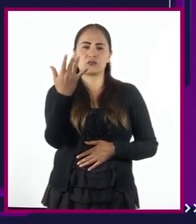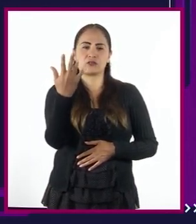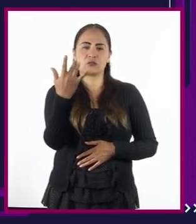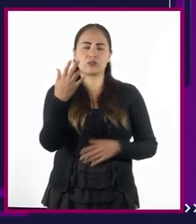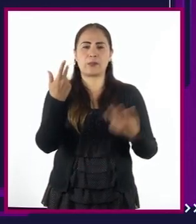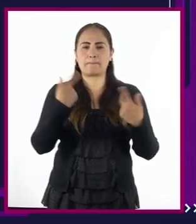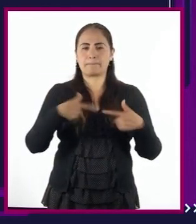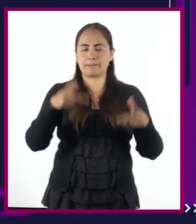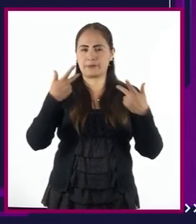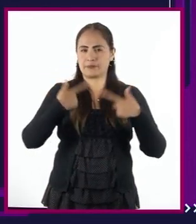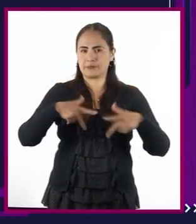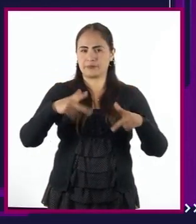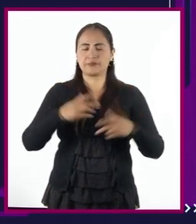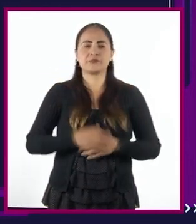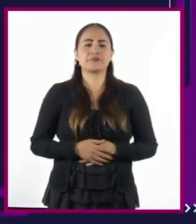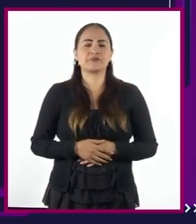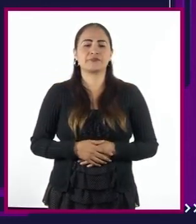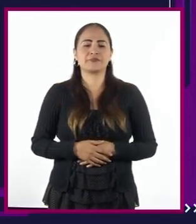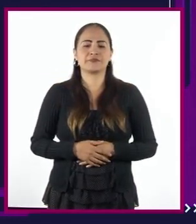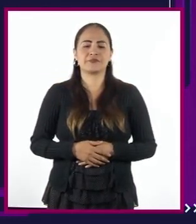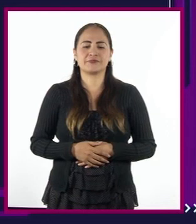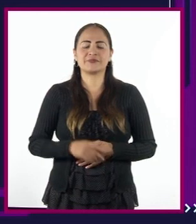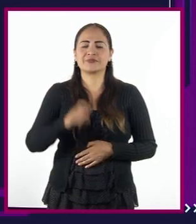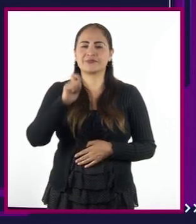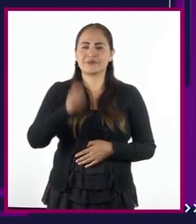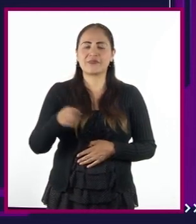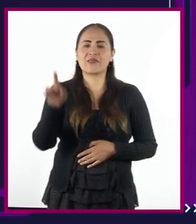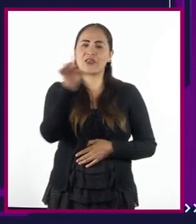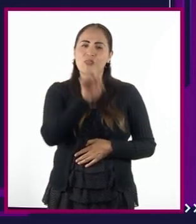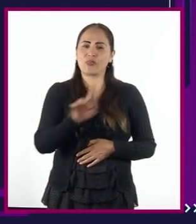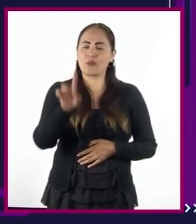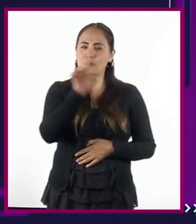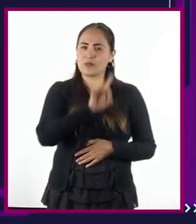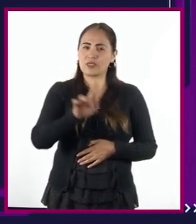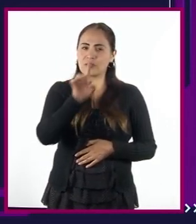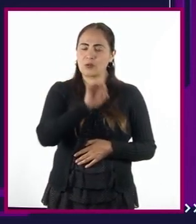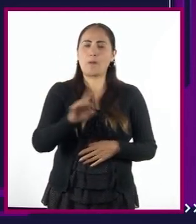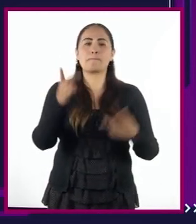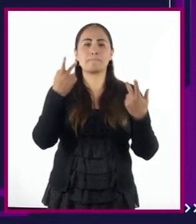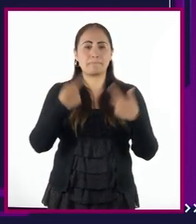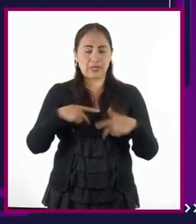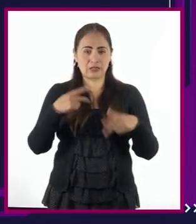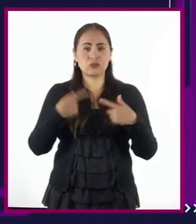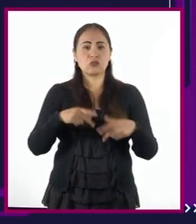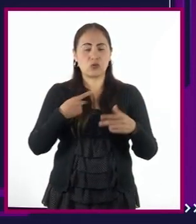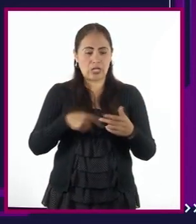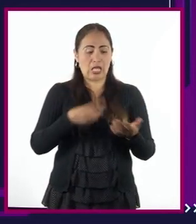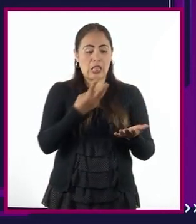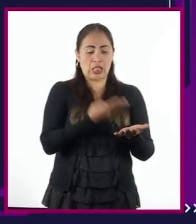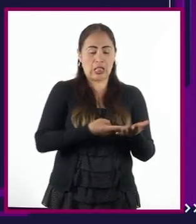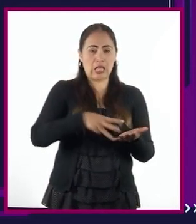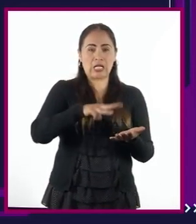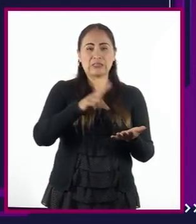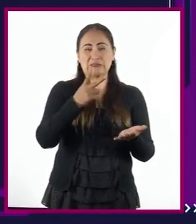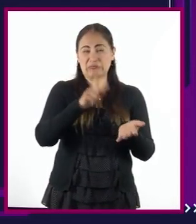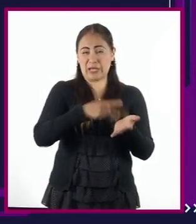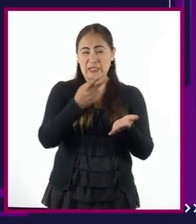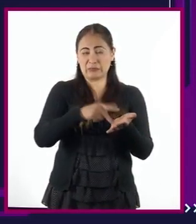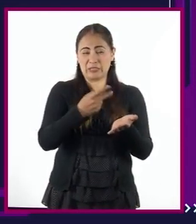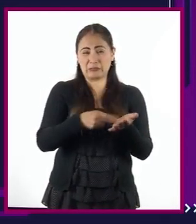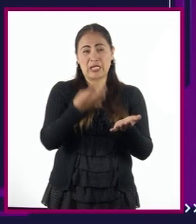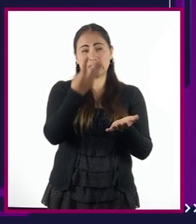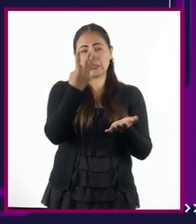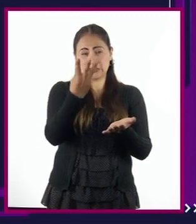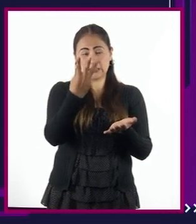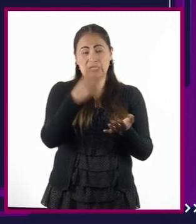350 personas, lo que significa que el domingo asistió más del triple de personas con